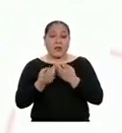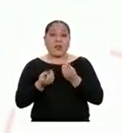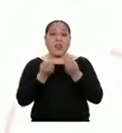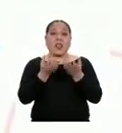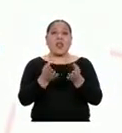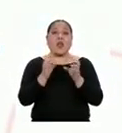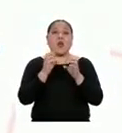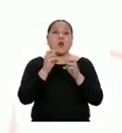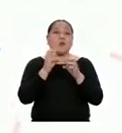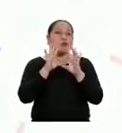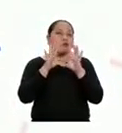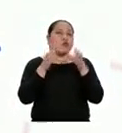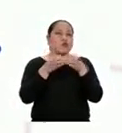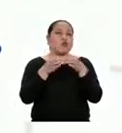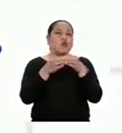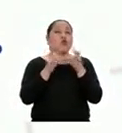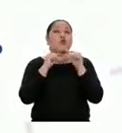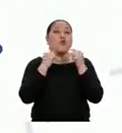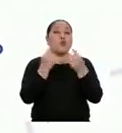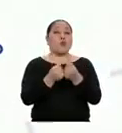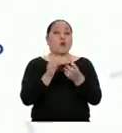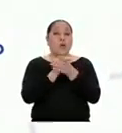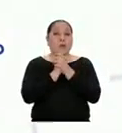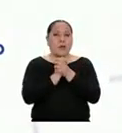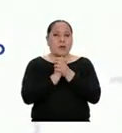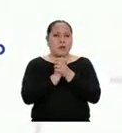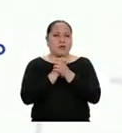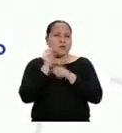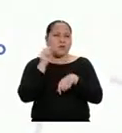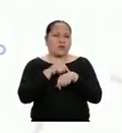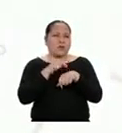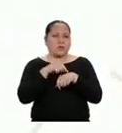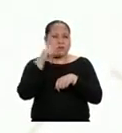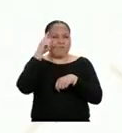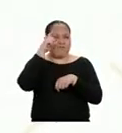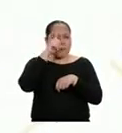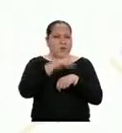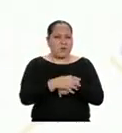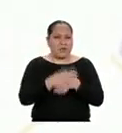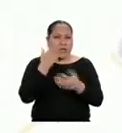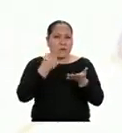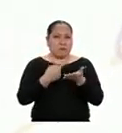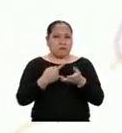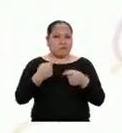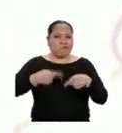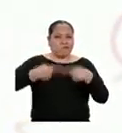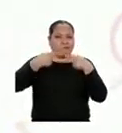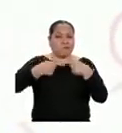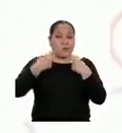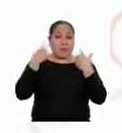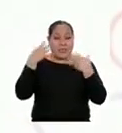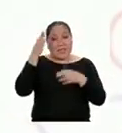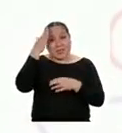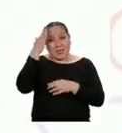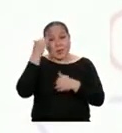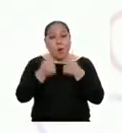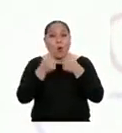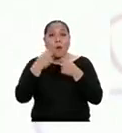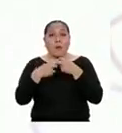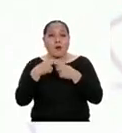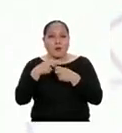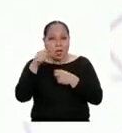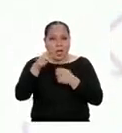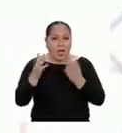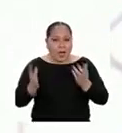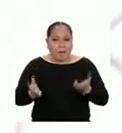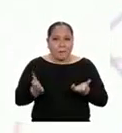amigos en alguna situación tensa, difícil y que pueda provocar conflicto. Cuando la tengan definida, los invito a que se